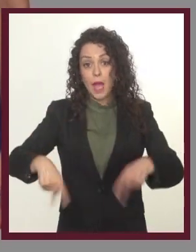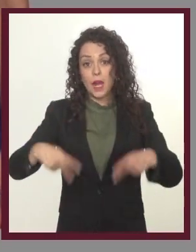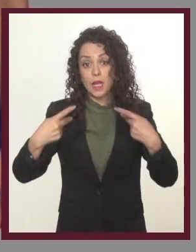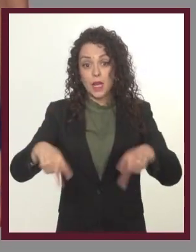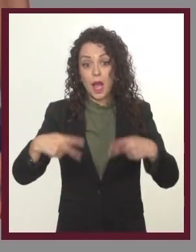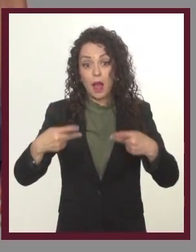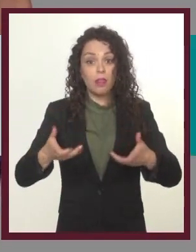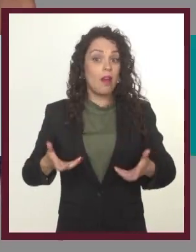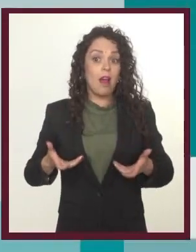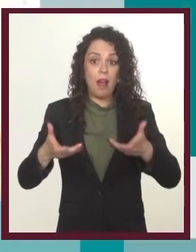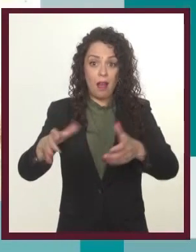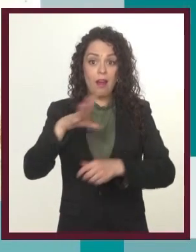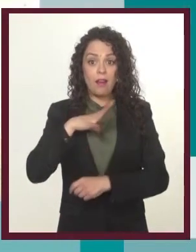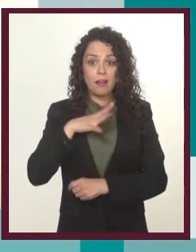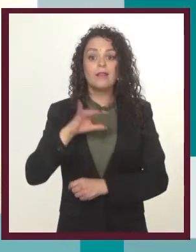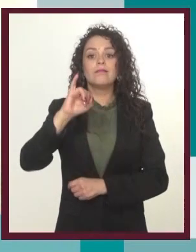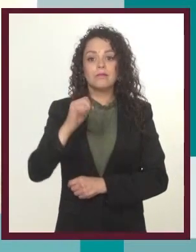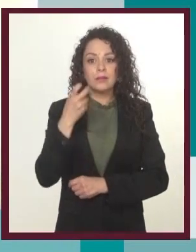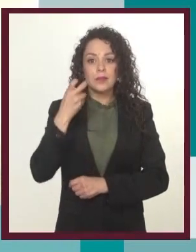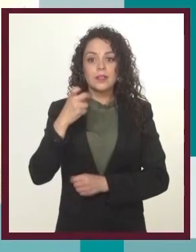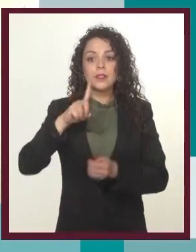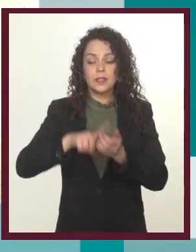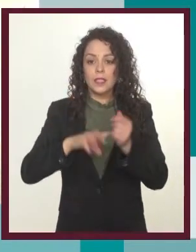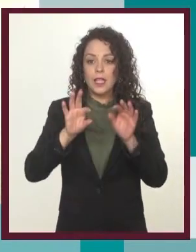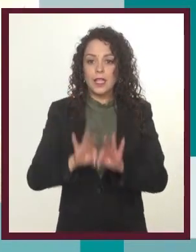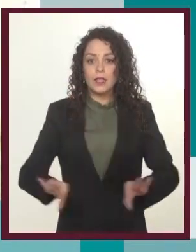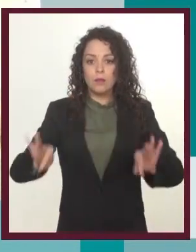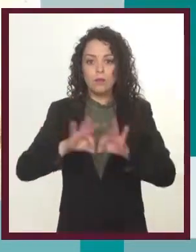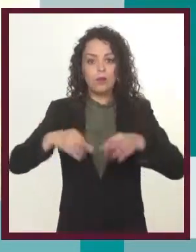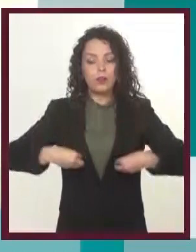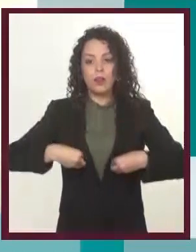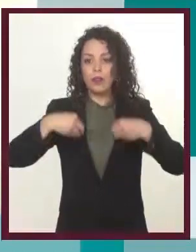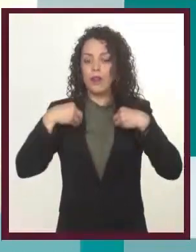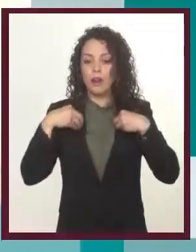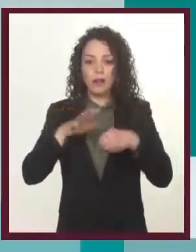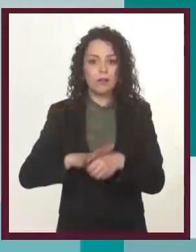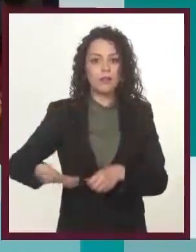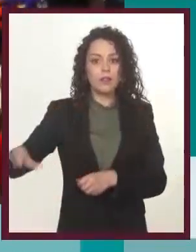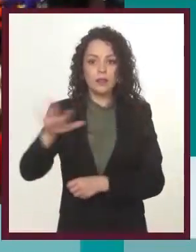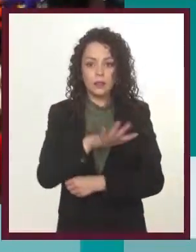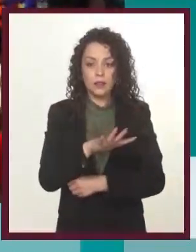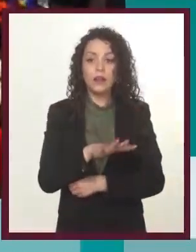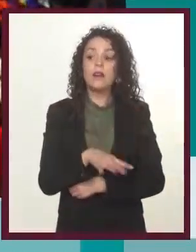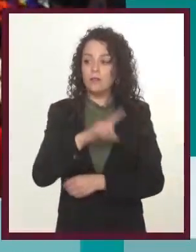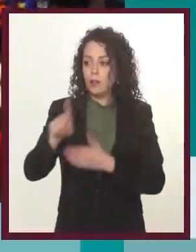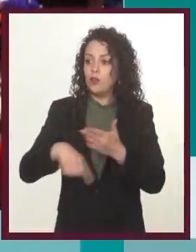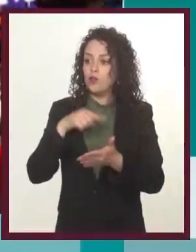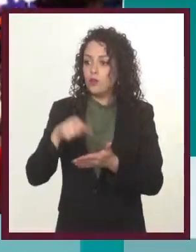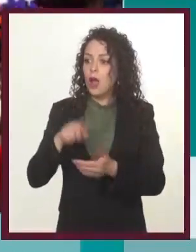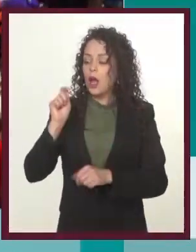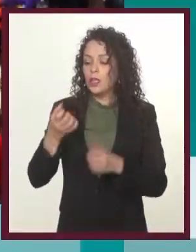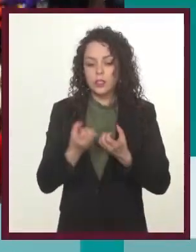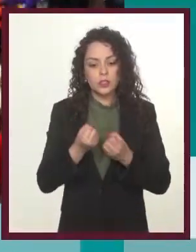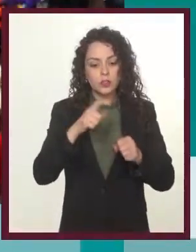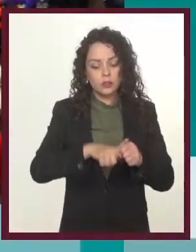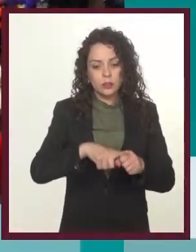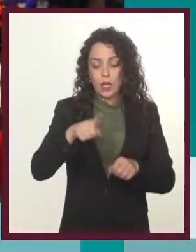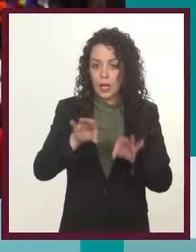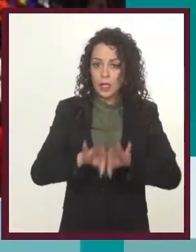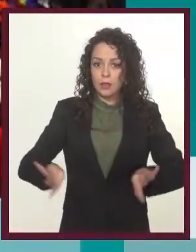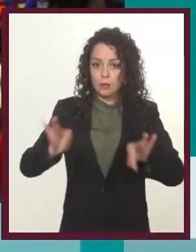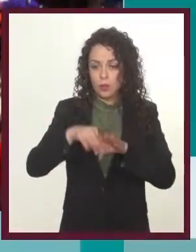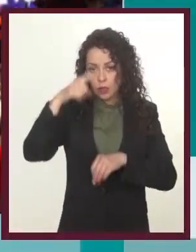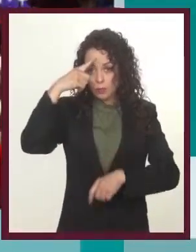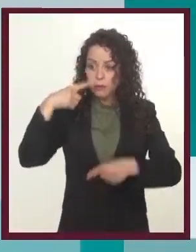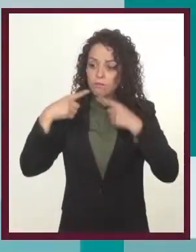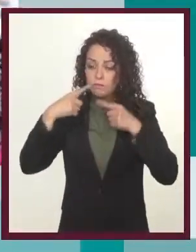público. Ajá, en ellos sucede una parte importante de la vida pública, y por ello son lugares de cohesión social y